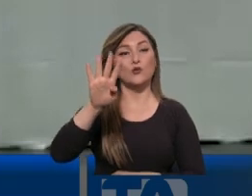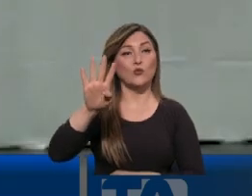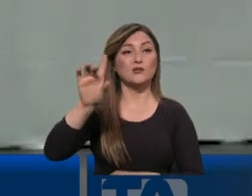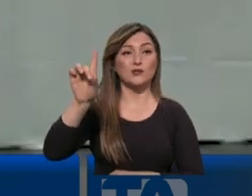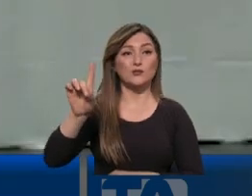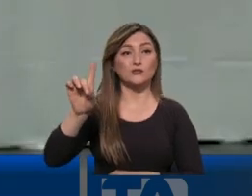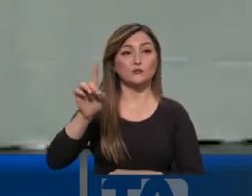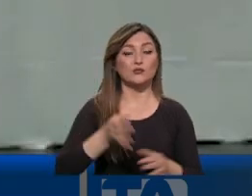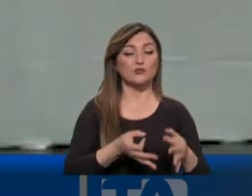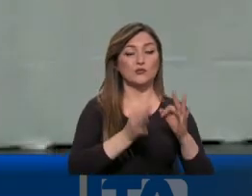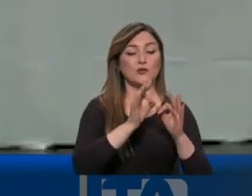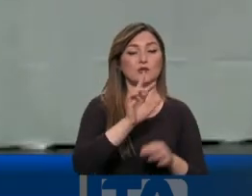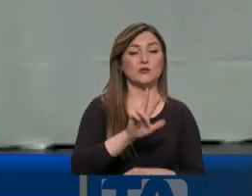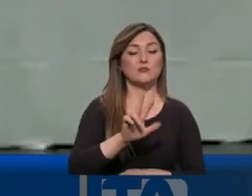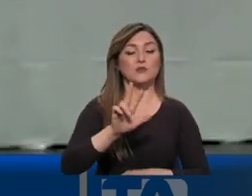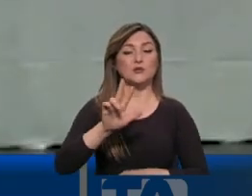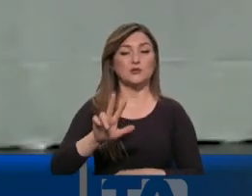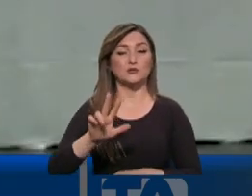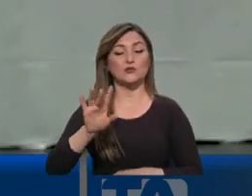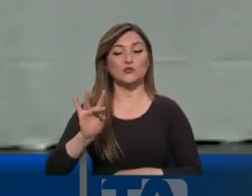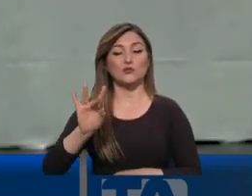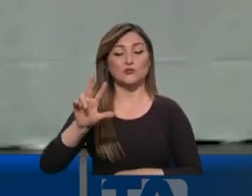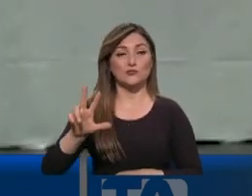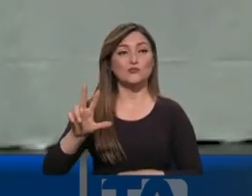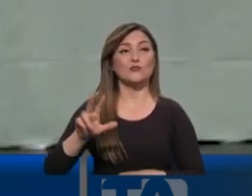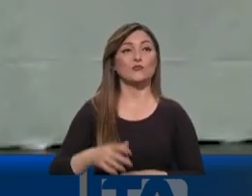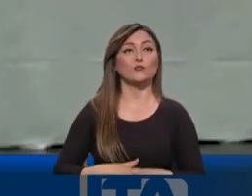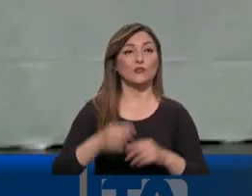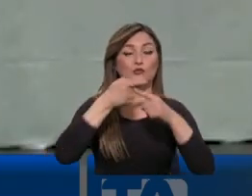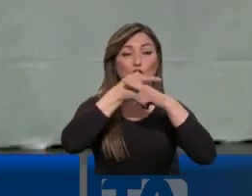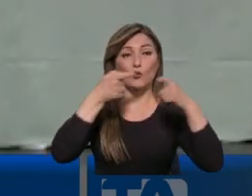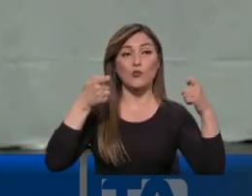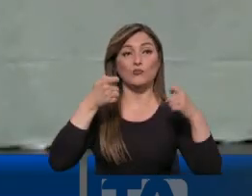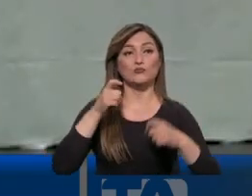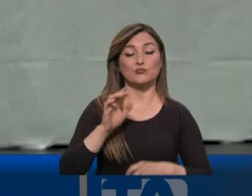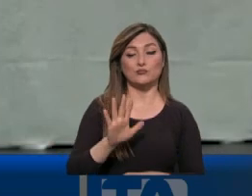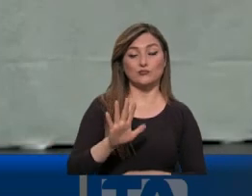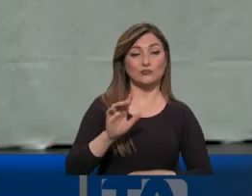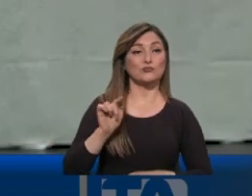febrero, 3,383 ecuatorianos. En marzo,